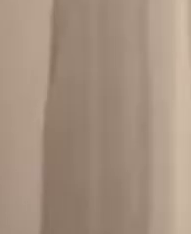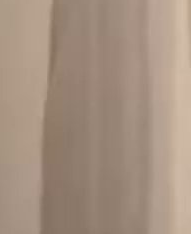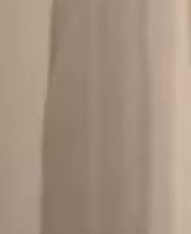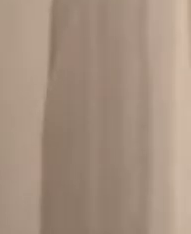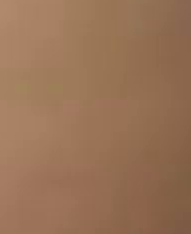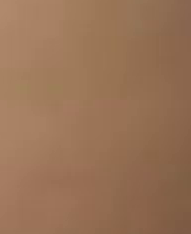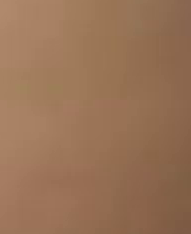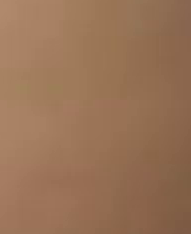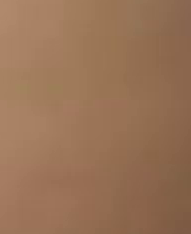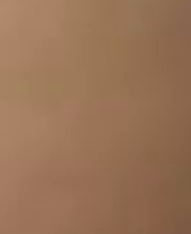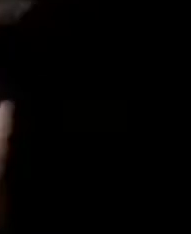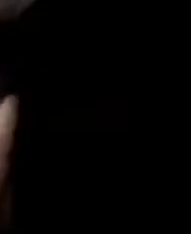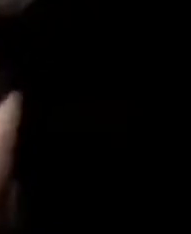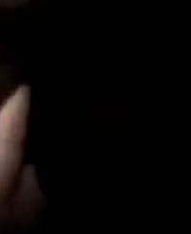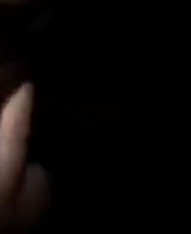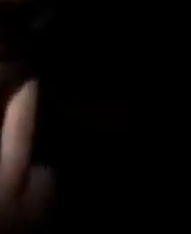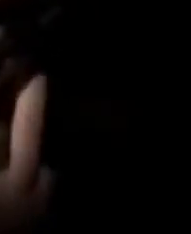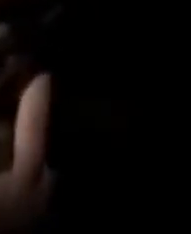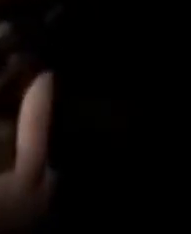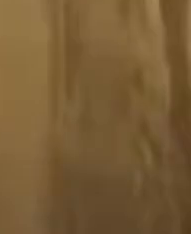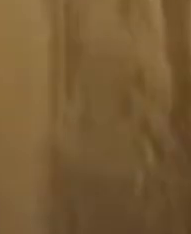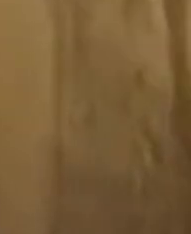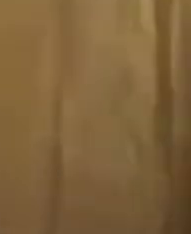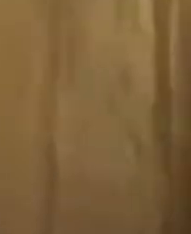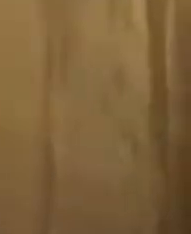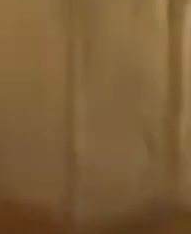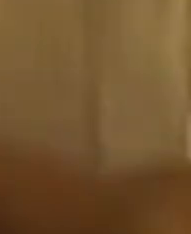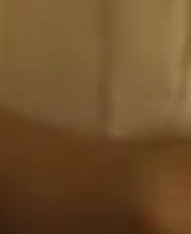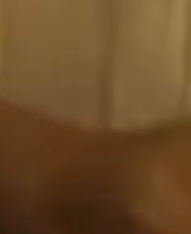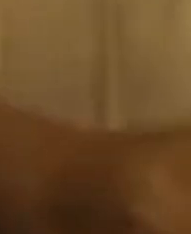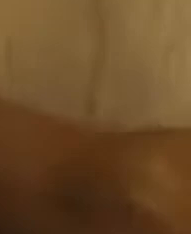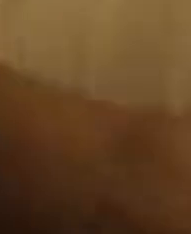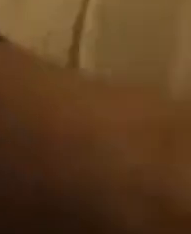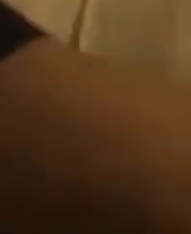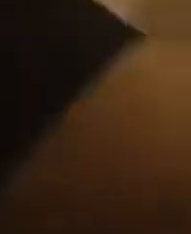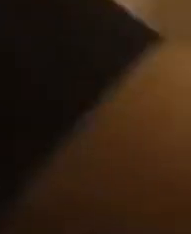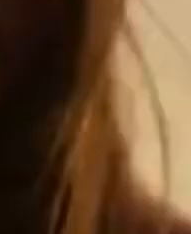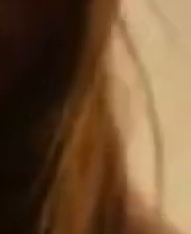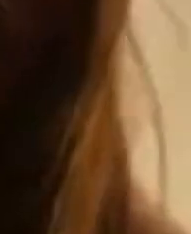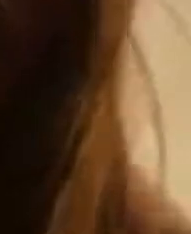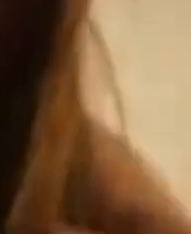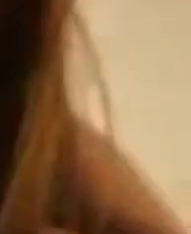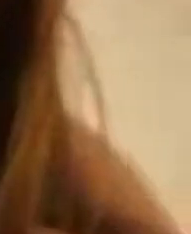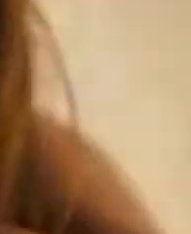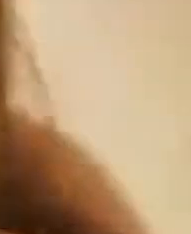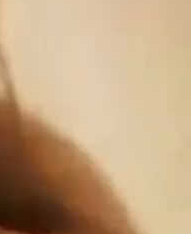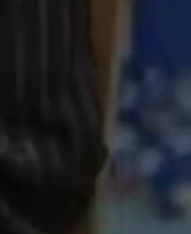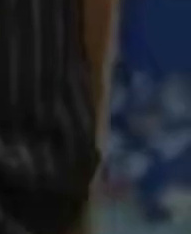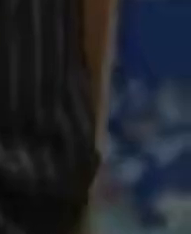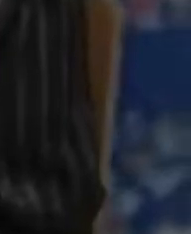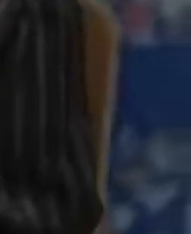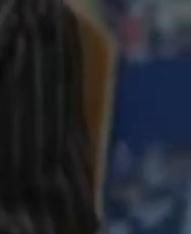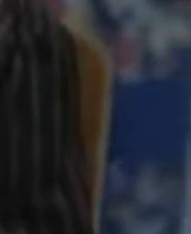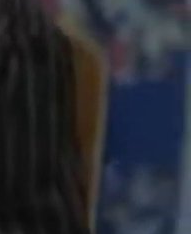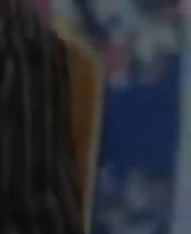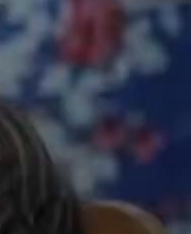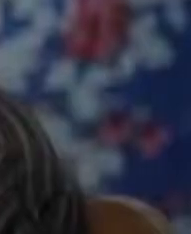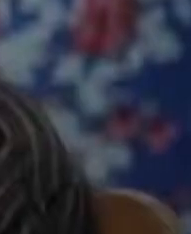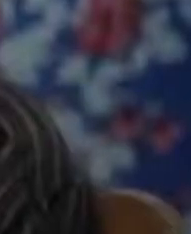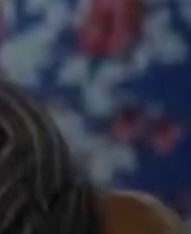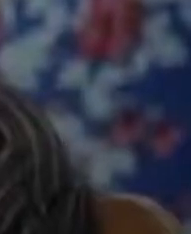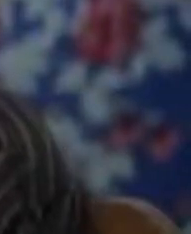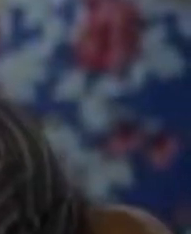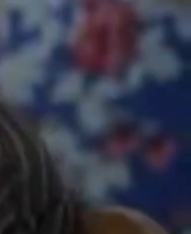estaba embarazada, ya había empezado la pandemia. Humberto tiene 84 años. Vive en un hogar de ancianos en Lima.